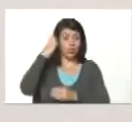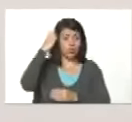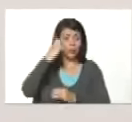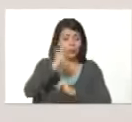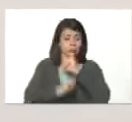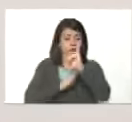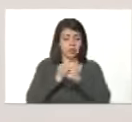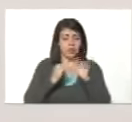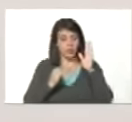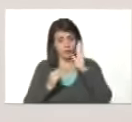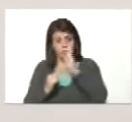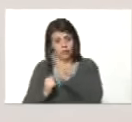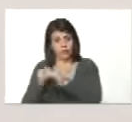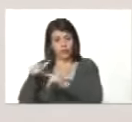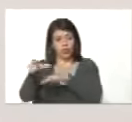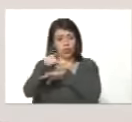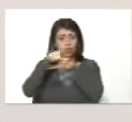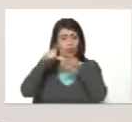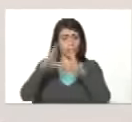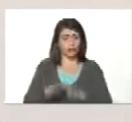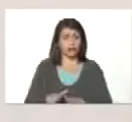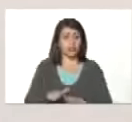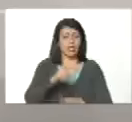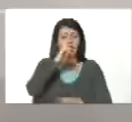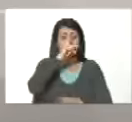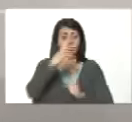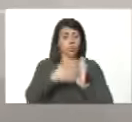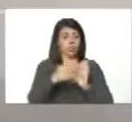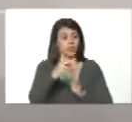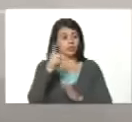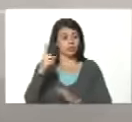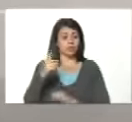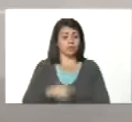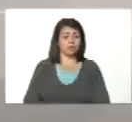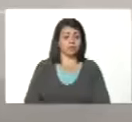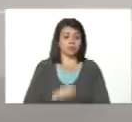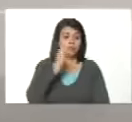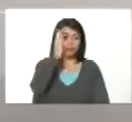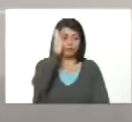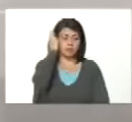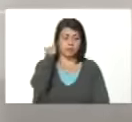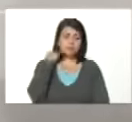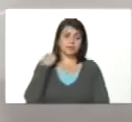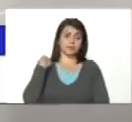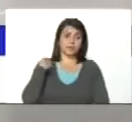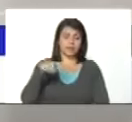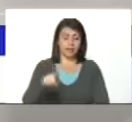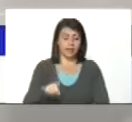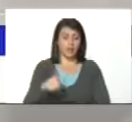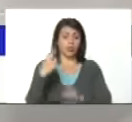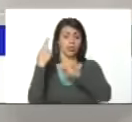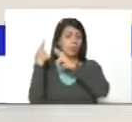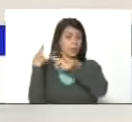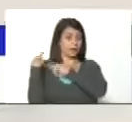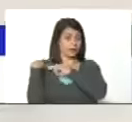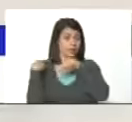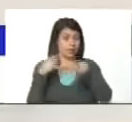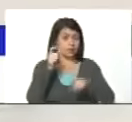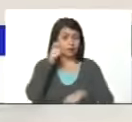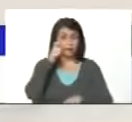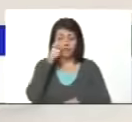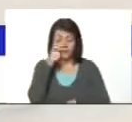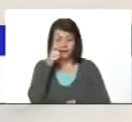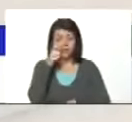vino a las elecciones de gobernadores del año 21 y tenemos a representantes de esa misión de